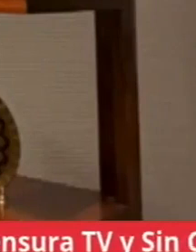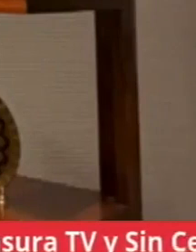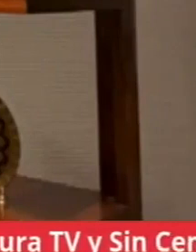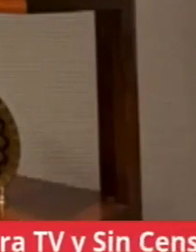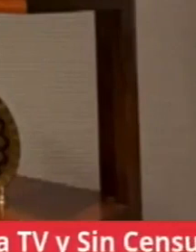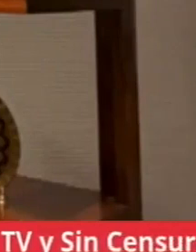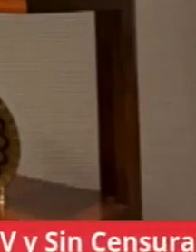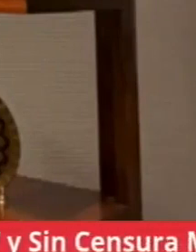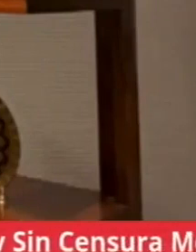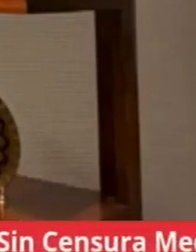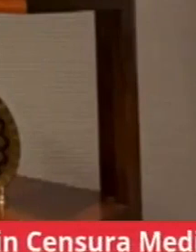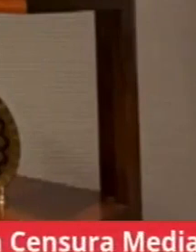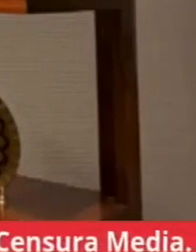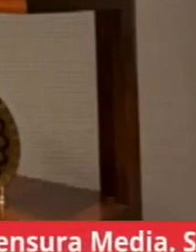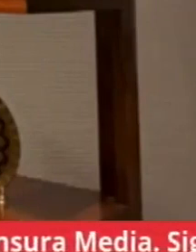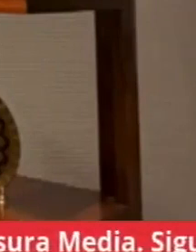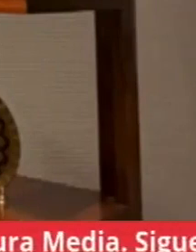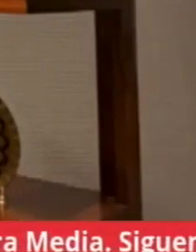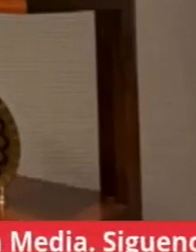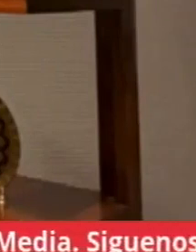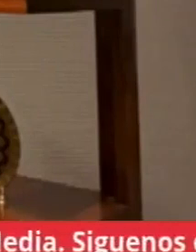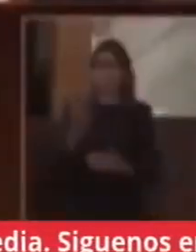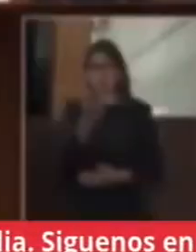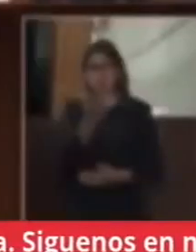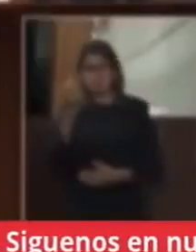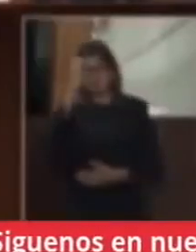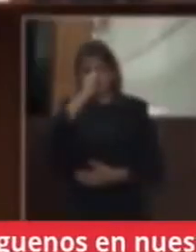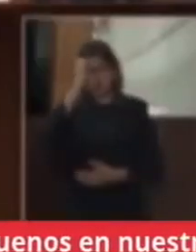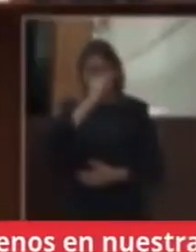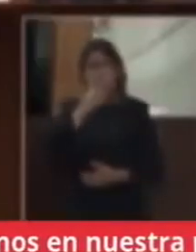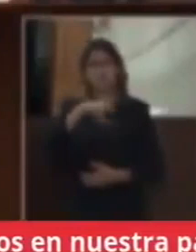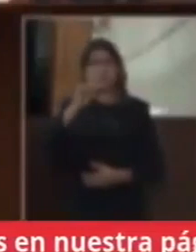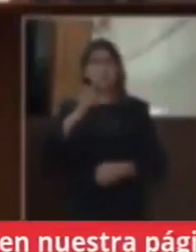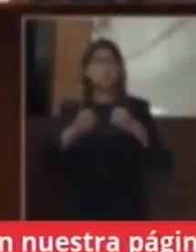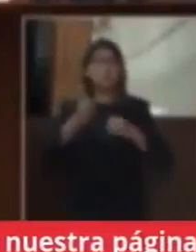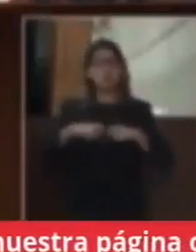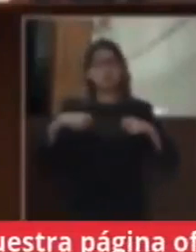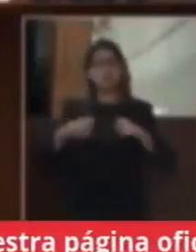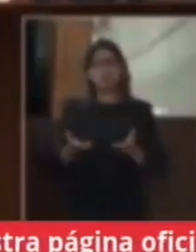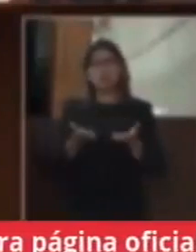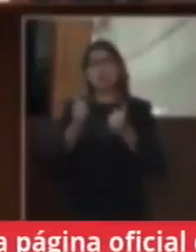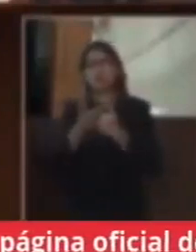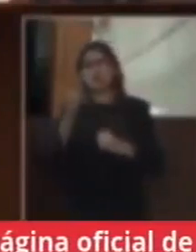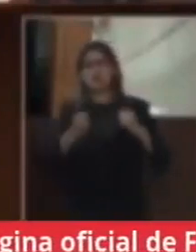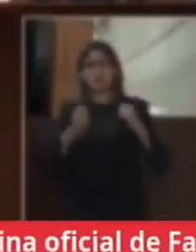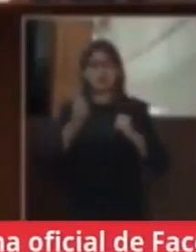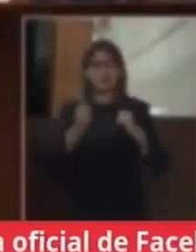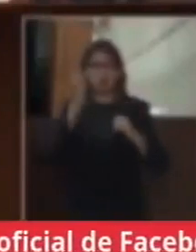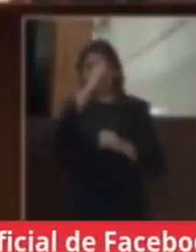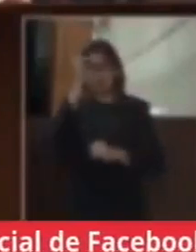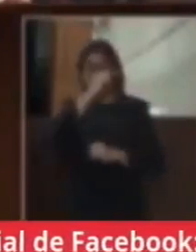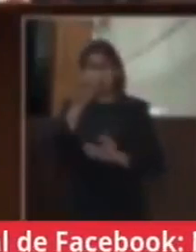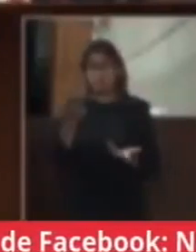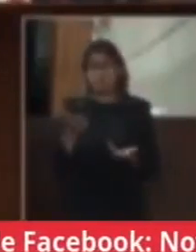hay en esto, Vicente? Un exhorto es como un llamado a misa, es un decirle a los partidos, oye, si tú tienes voluntad, hazlo, y si no,